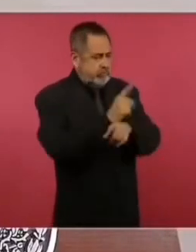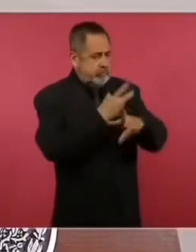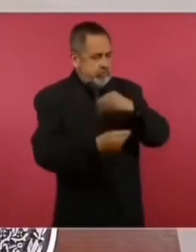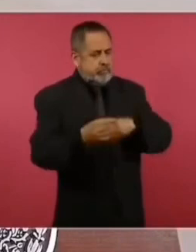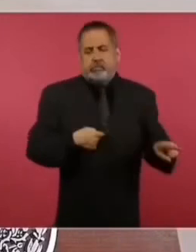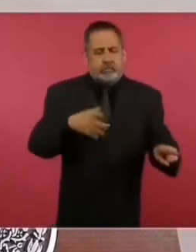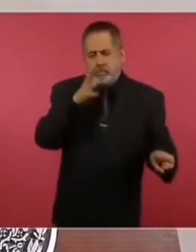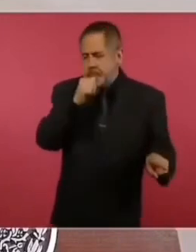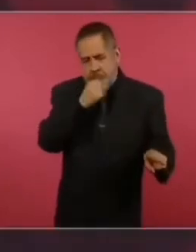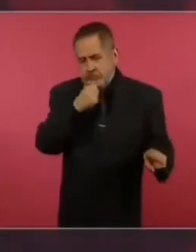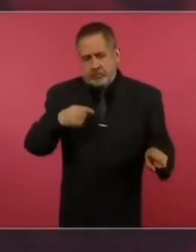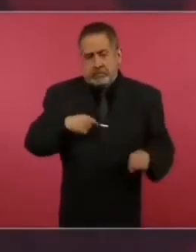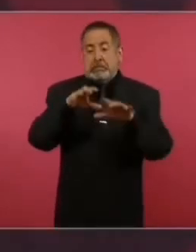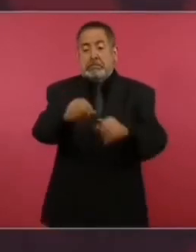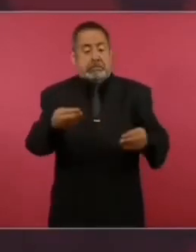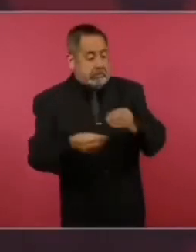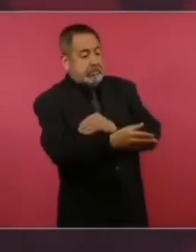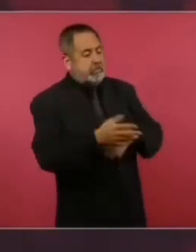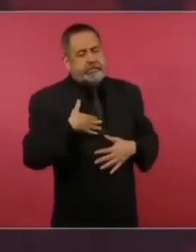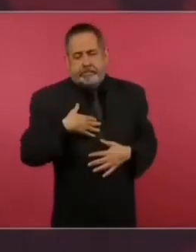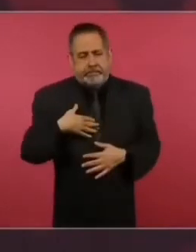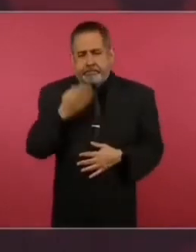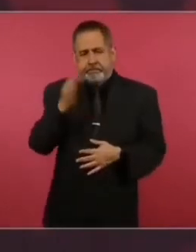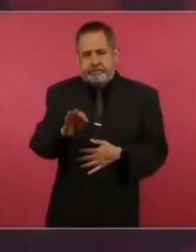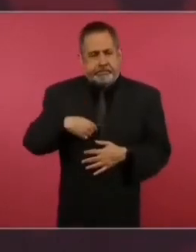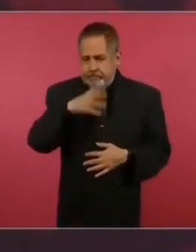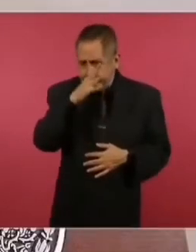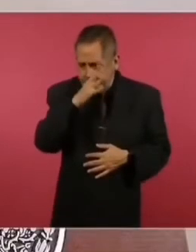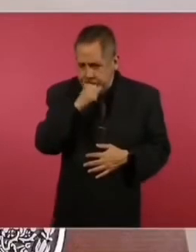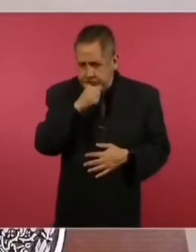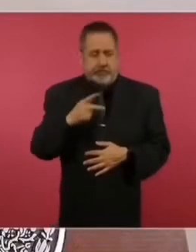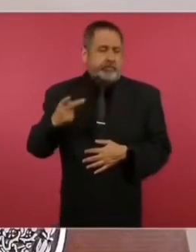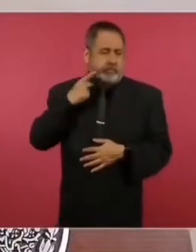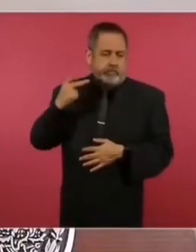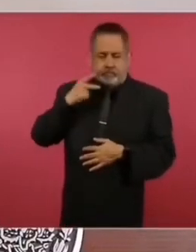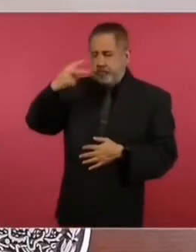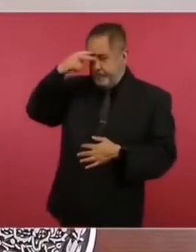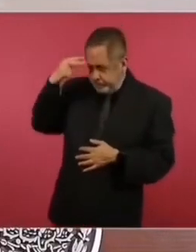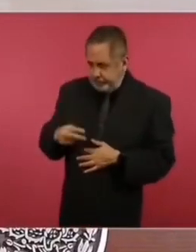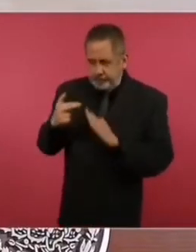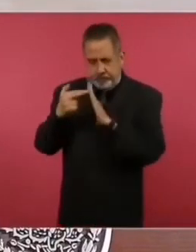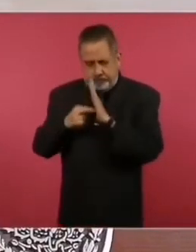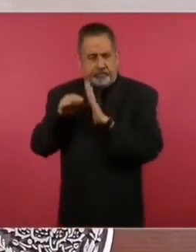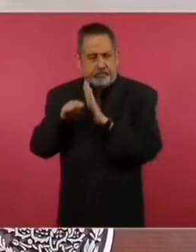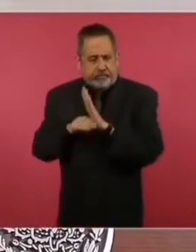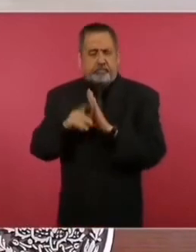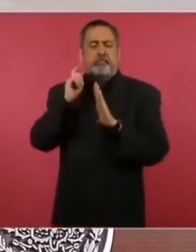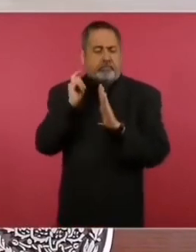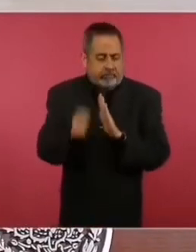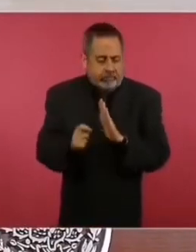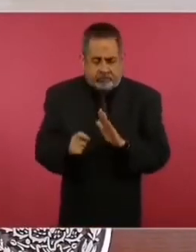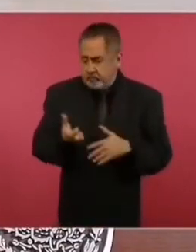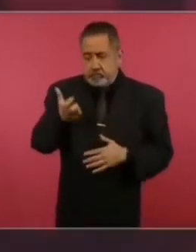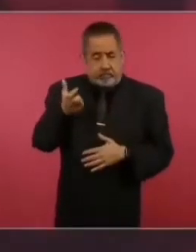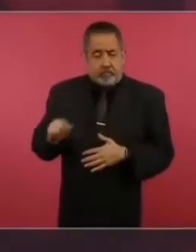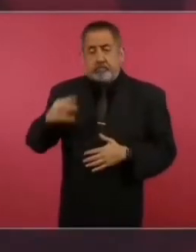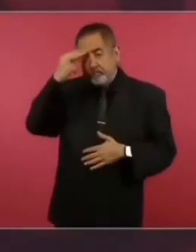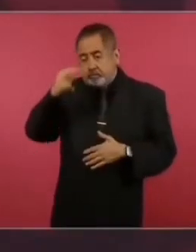una cuestión de principios. La política exterior de México se caracteriza